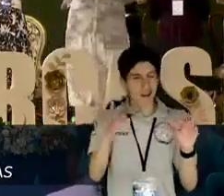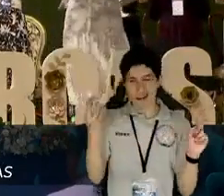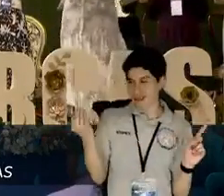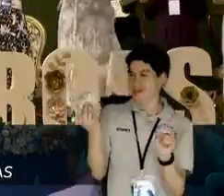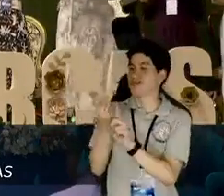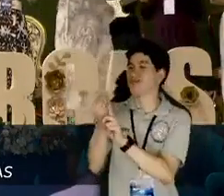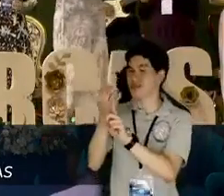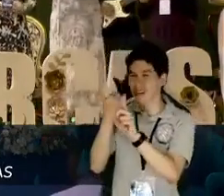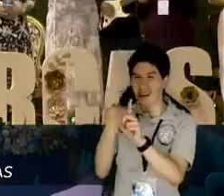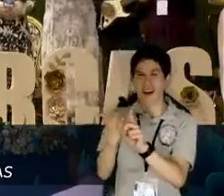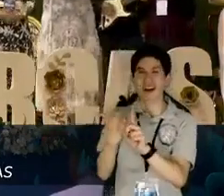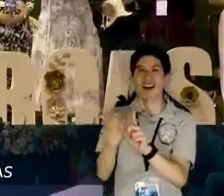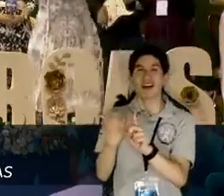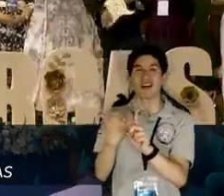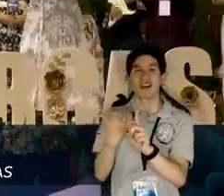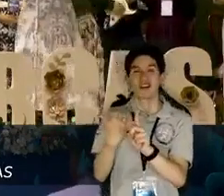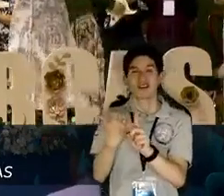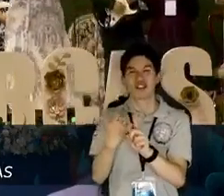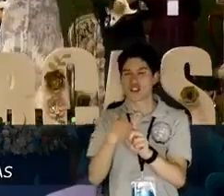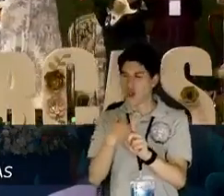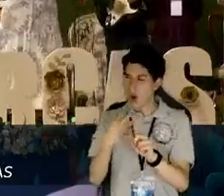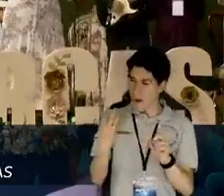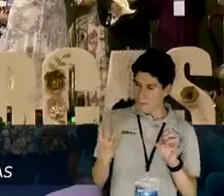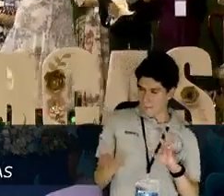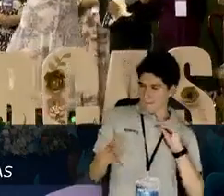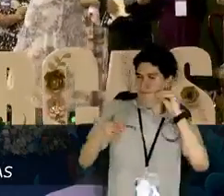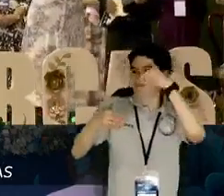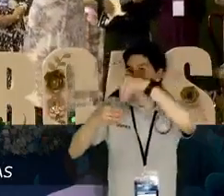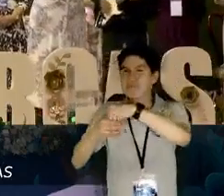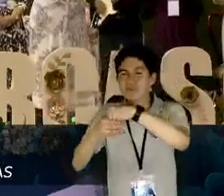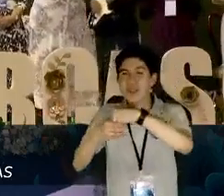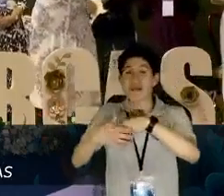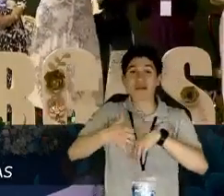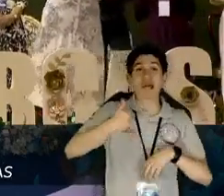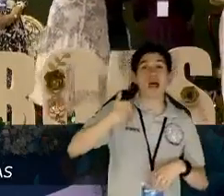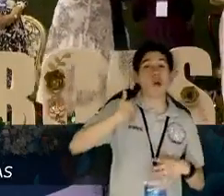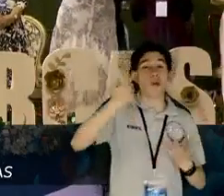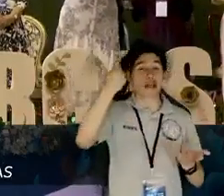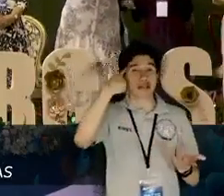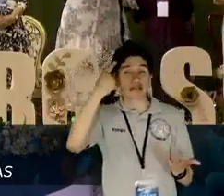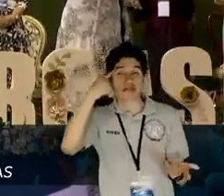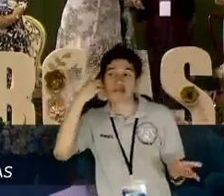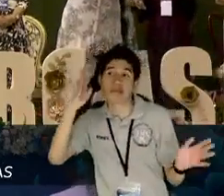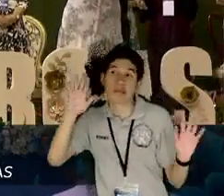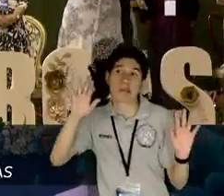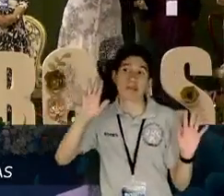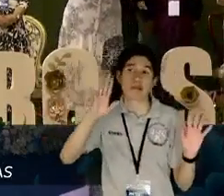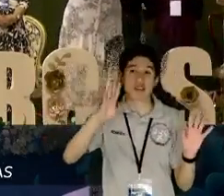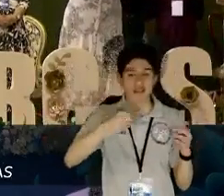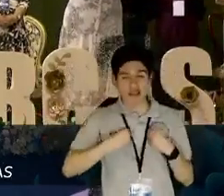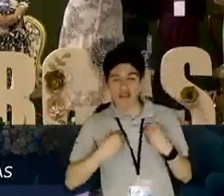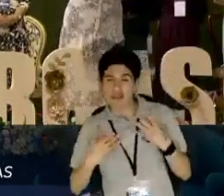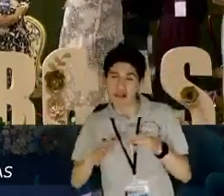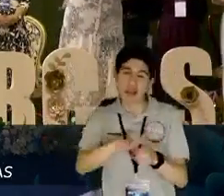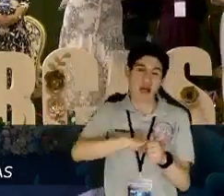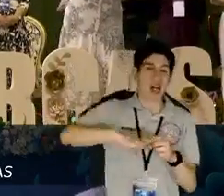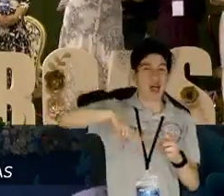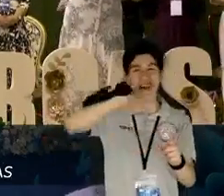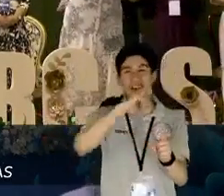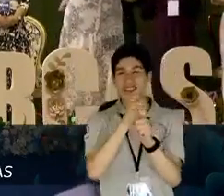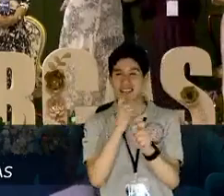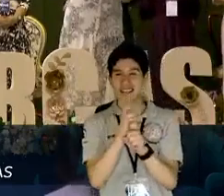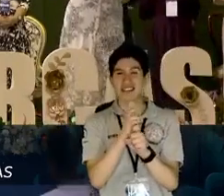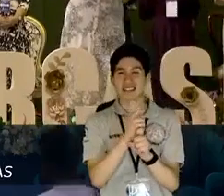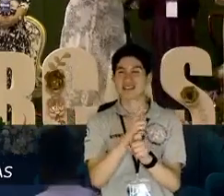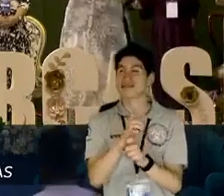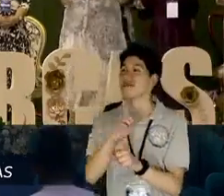vivo para que tú me nutres. Si hay algún joven que está pasando por un momento difícil, venga y dígale: Señor, aquí estoy, nutre